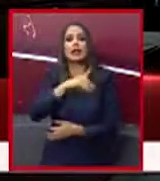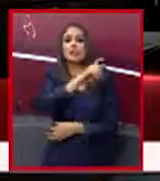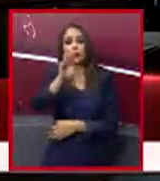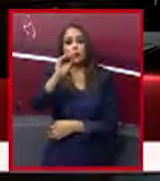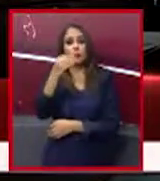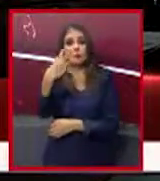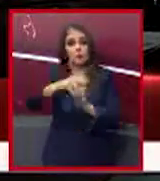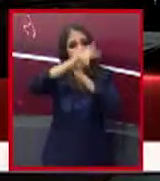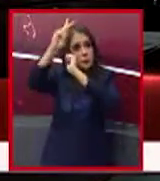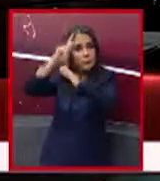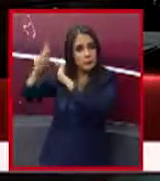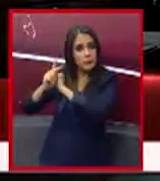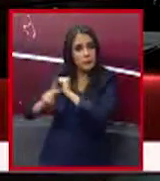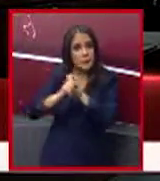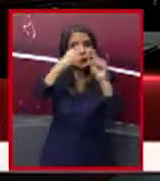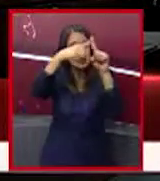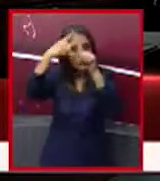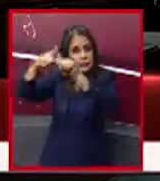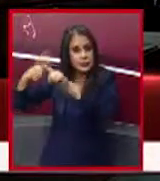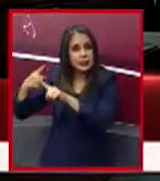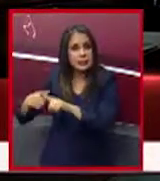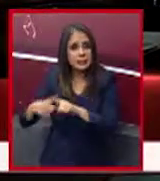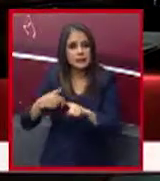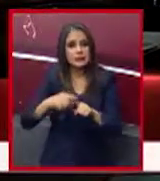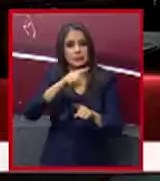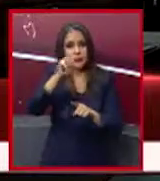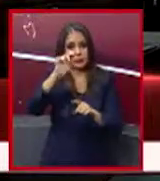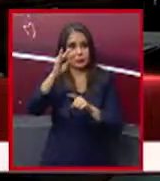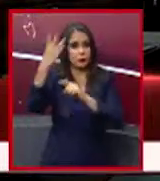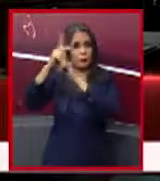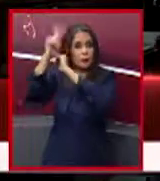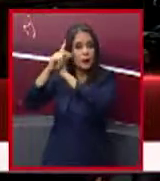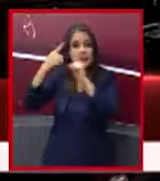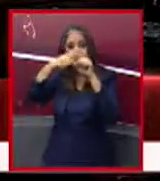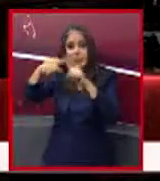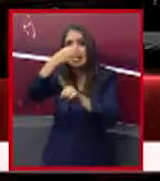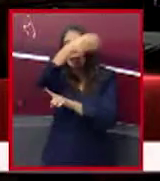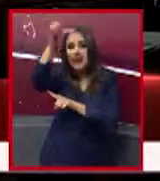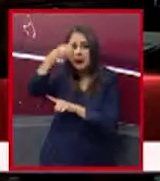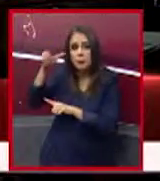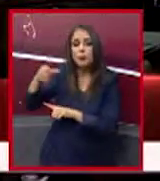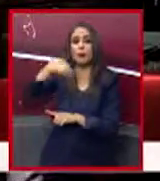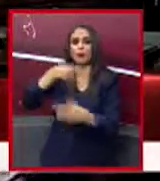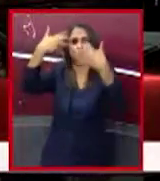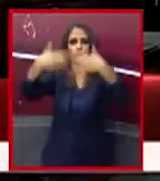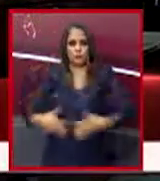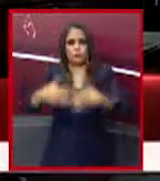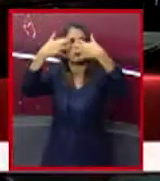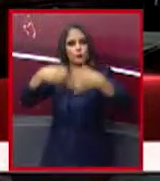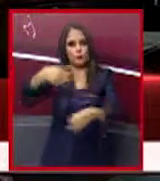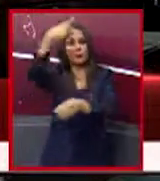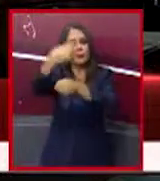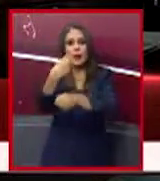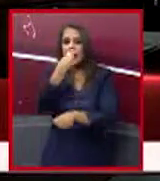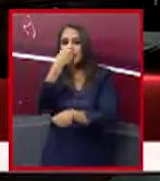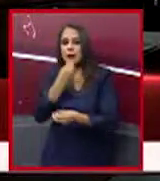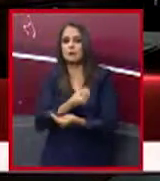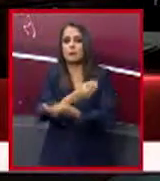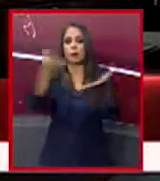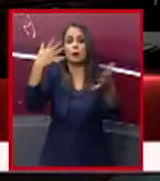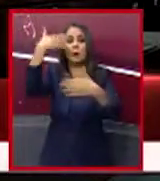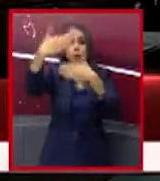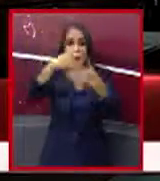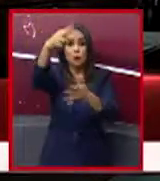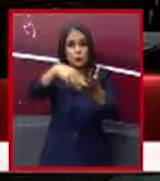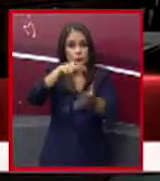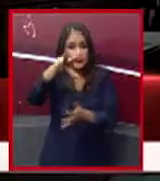en el mundo, en el tablero hay 194 países y somos el 12º productor de alimentos del mundo y el año 2018 seremos